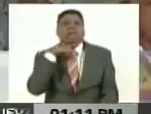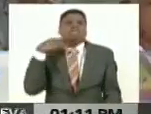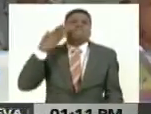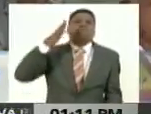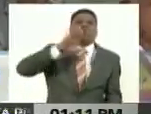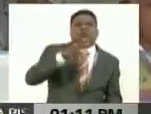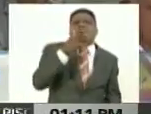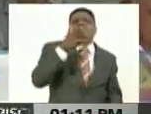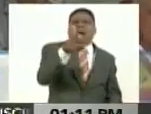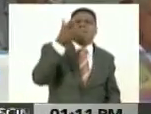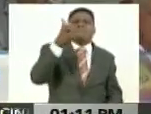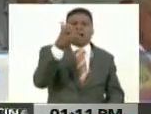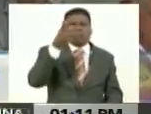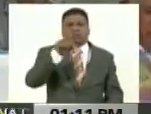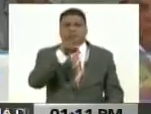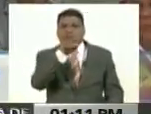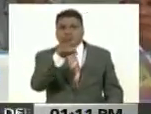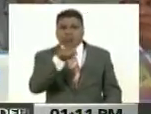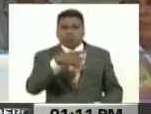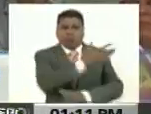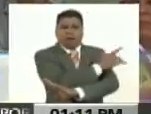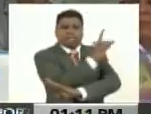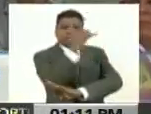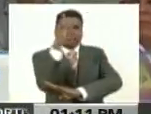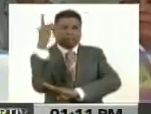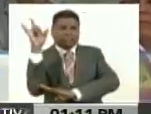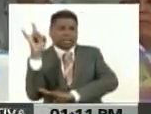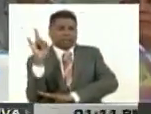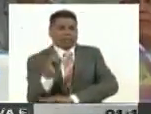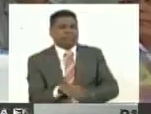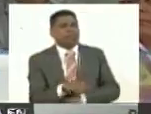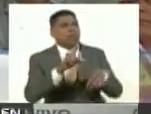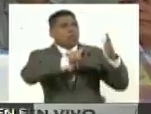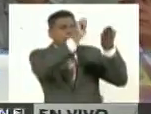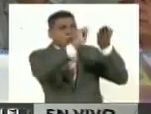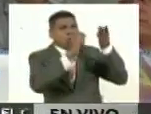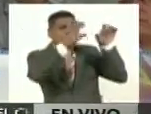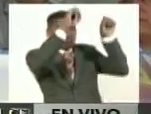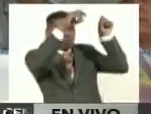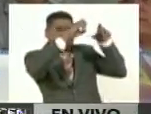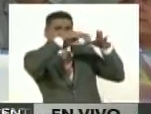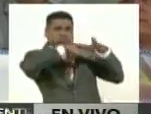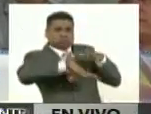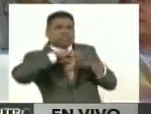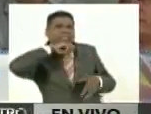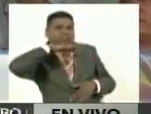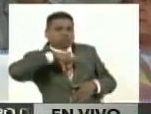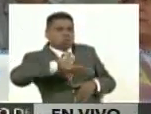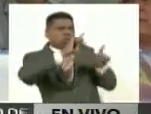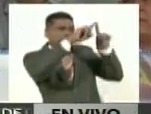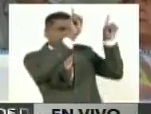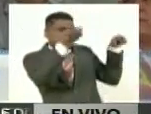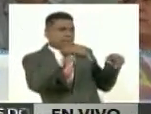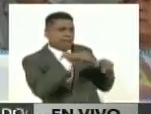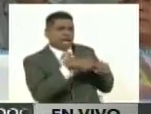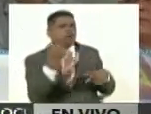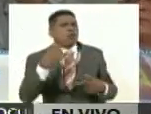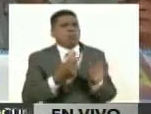allá en una selva. Y fueron los cuadros que inmortalizaron. ¿Y cómo nos vendieron a Cristóbal